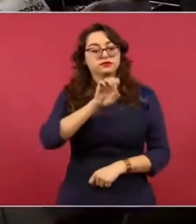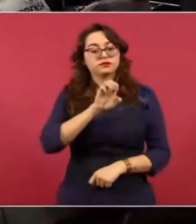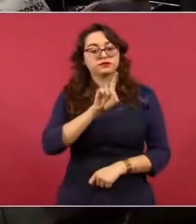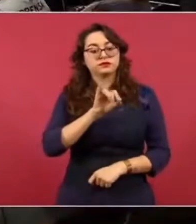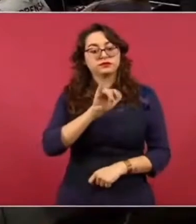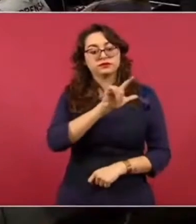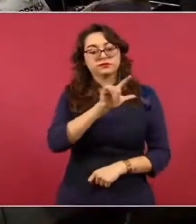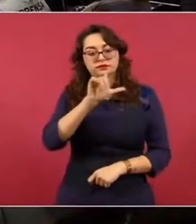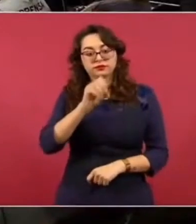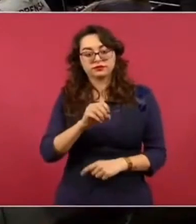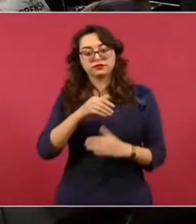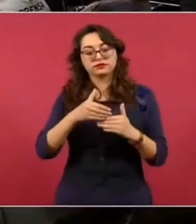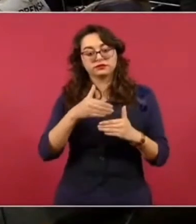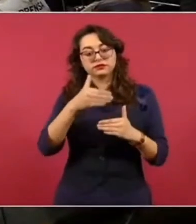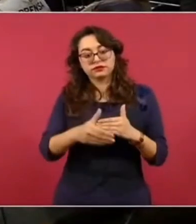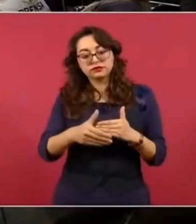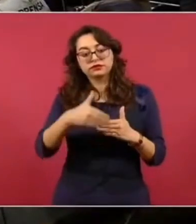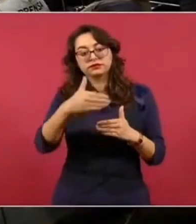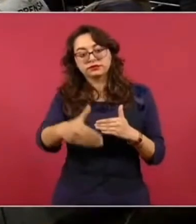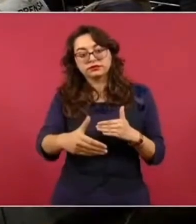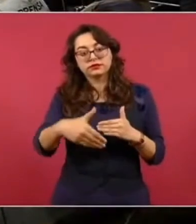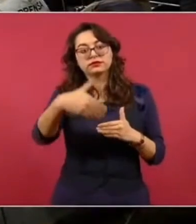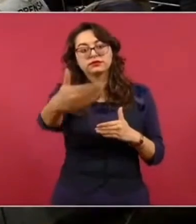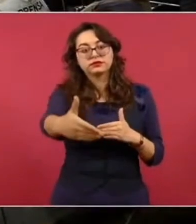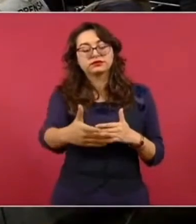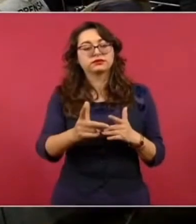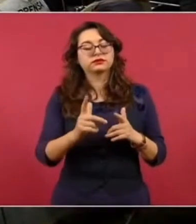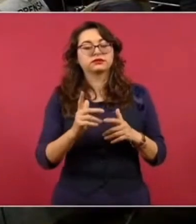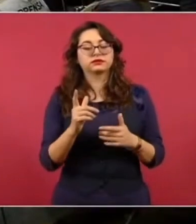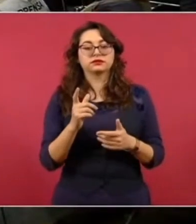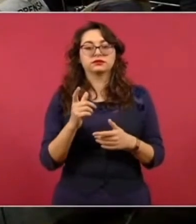a las empresas extranjeras